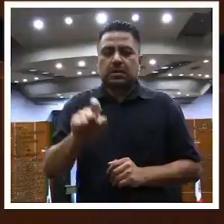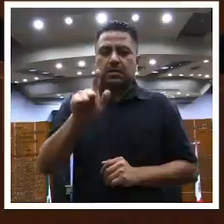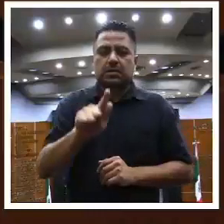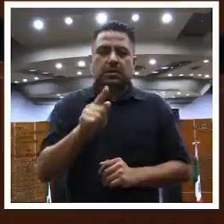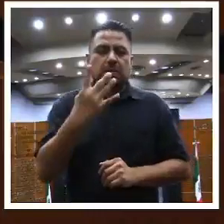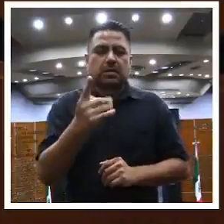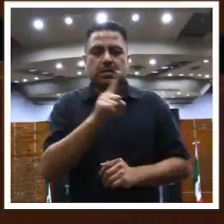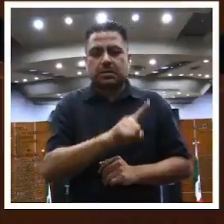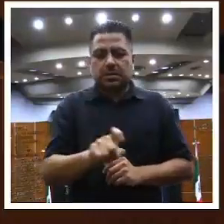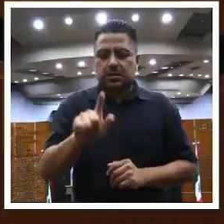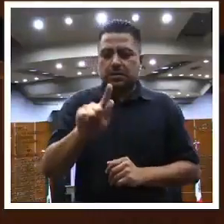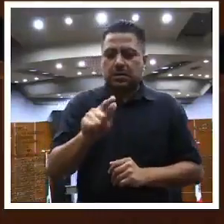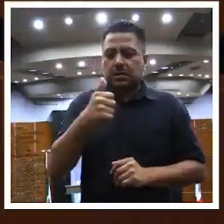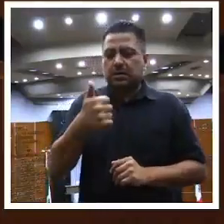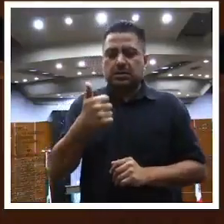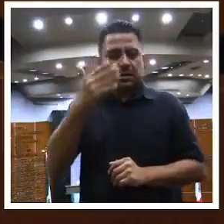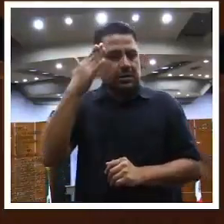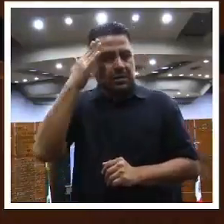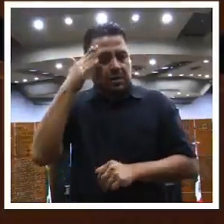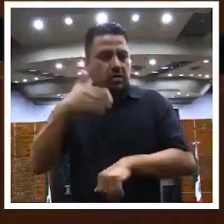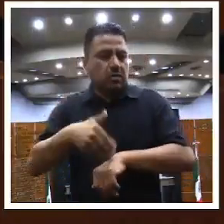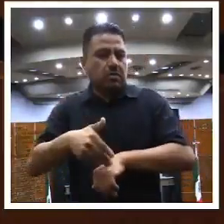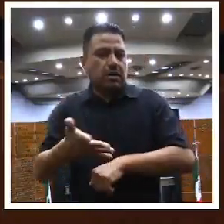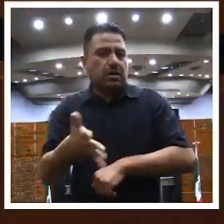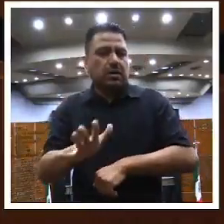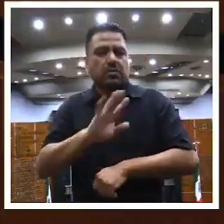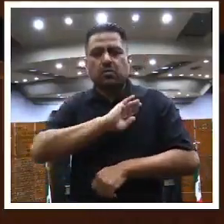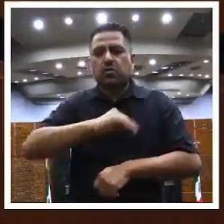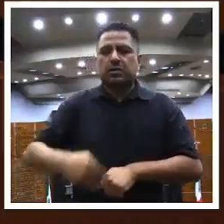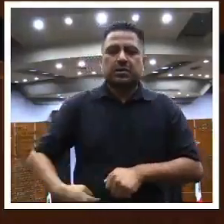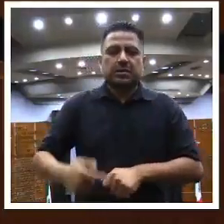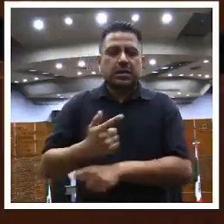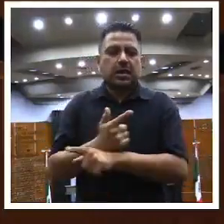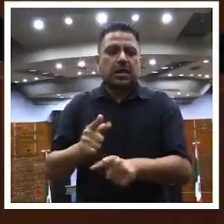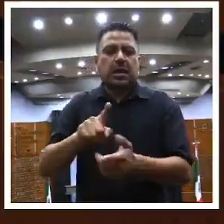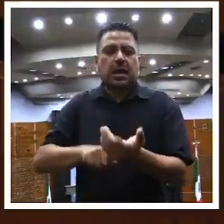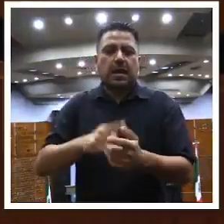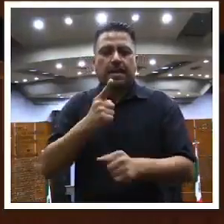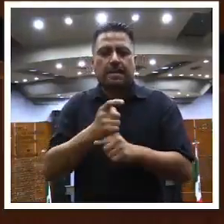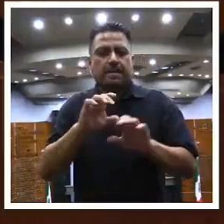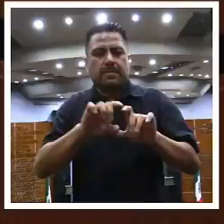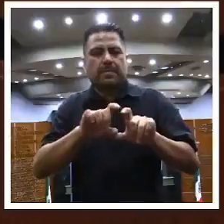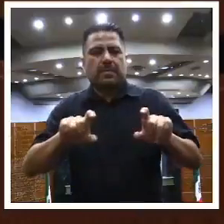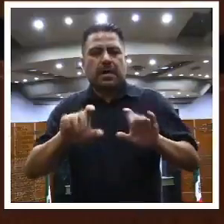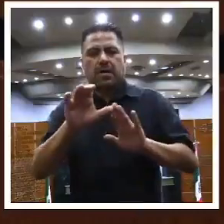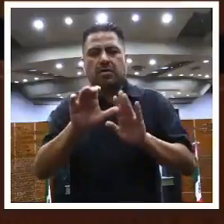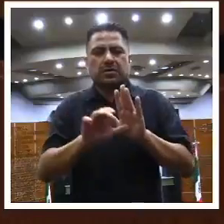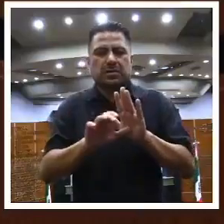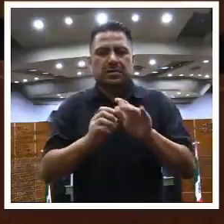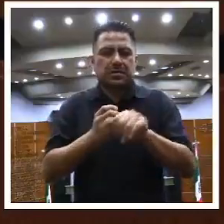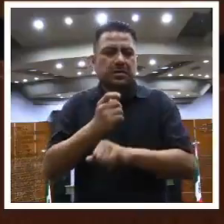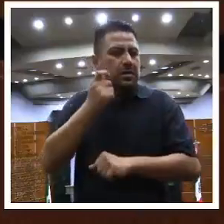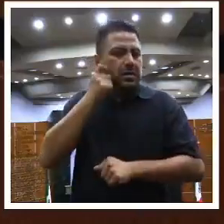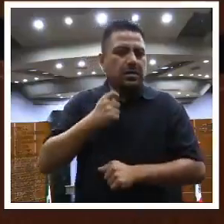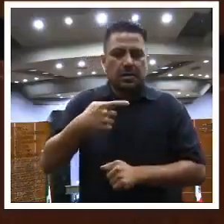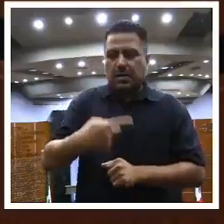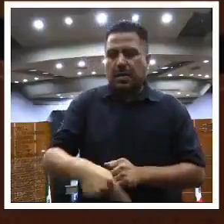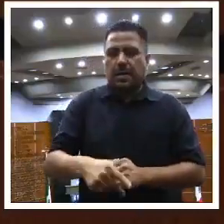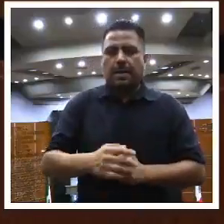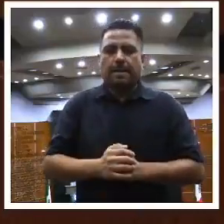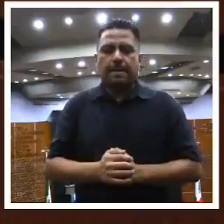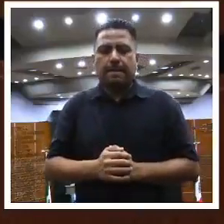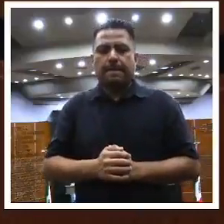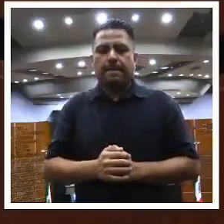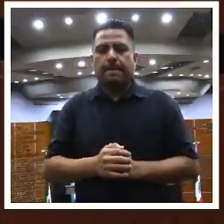174, 176 del título 10º, Municipio Libre, sección primera de la Constitución Política del Estado Libre y Soberano de Guerrero. Le